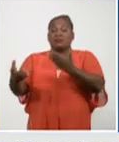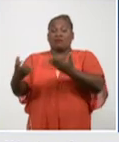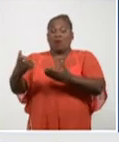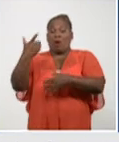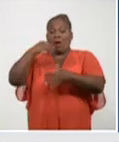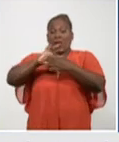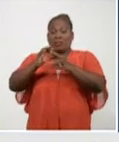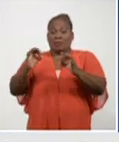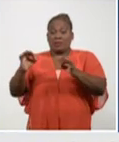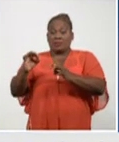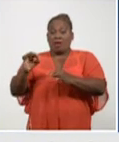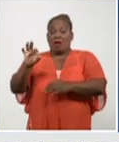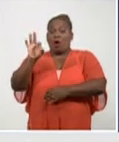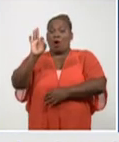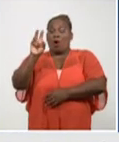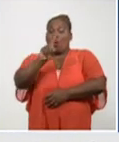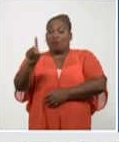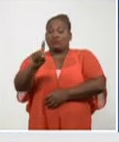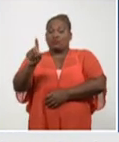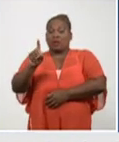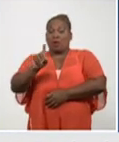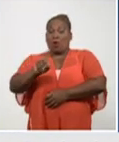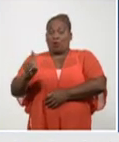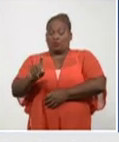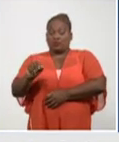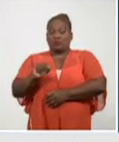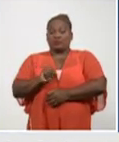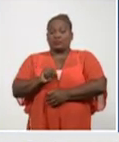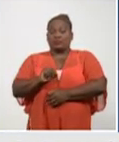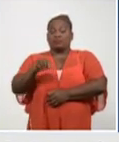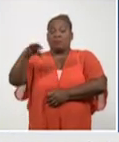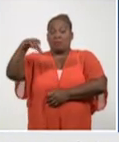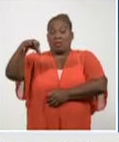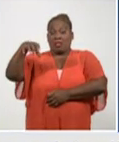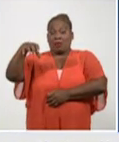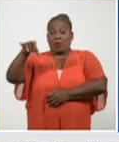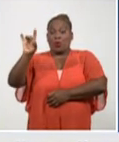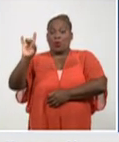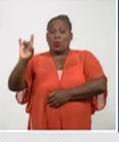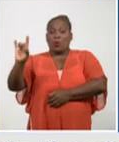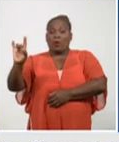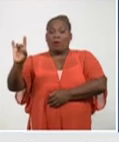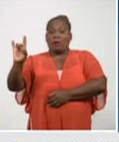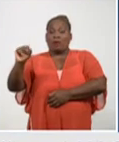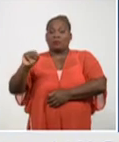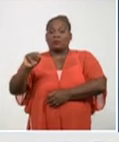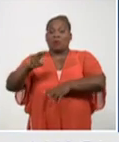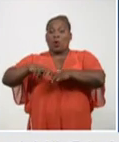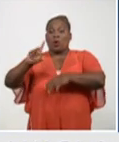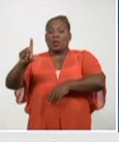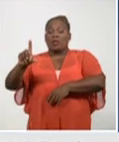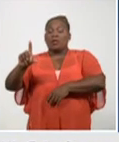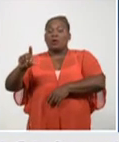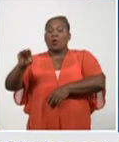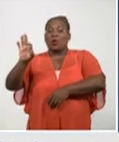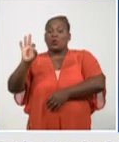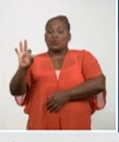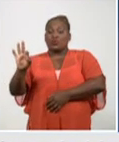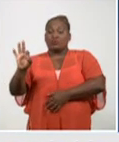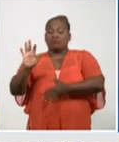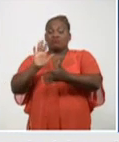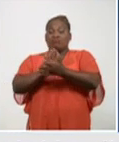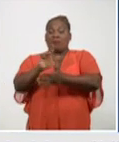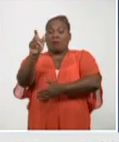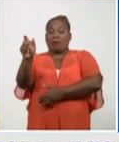con 11 cada uno, Pinar del Río con 9, Holguín con 8, Mayabeque